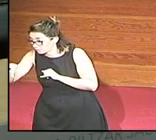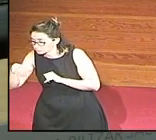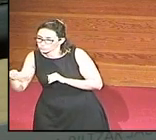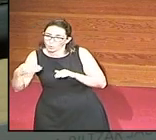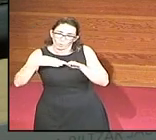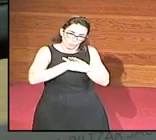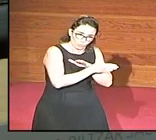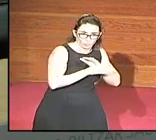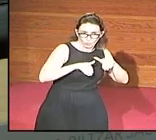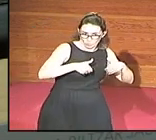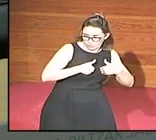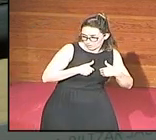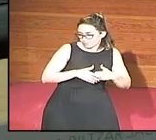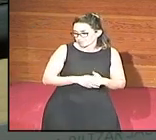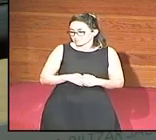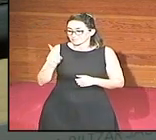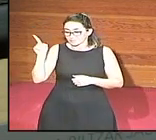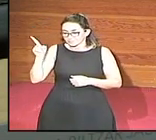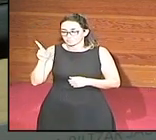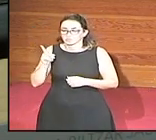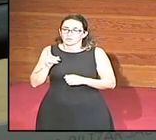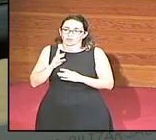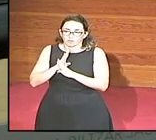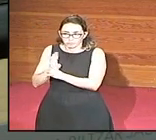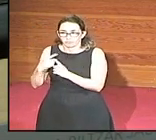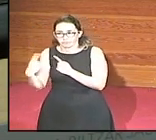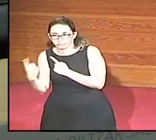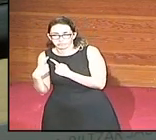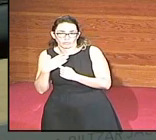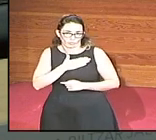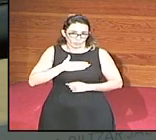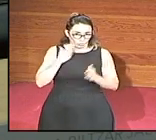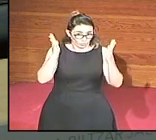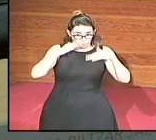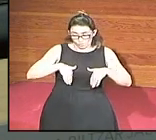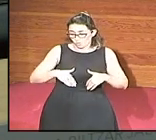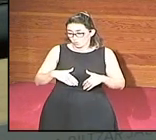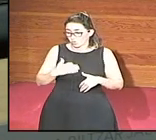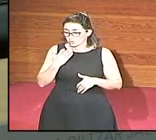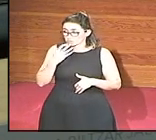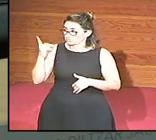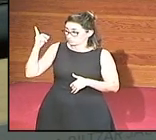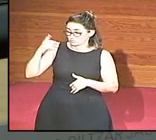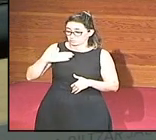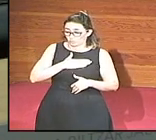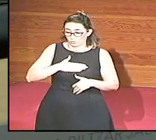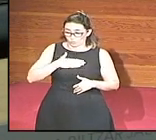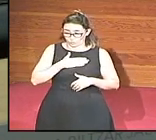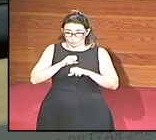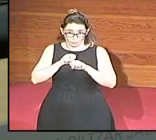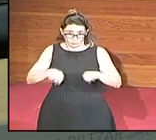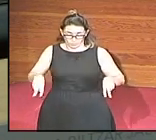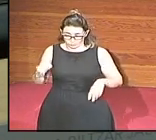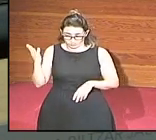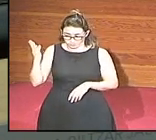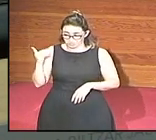Esto es un proceso incómodo, que puede ser mucho más incómodo a 15 bajo cero. Entonces,